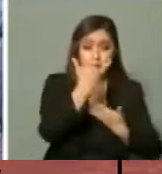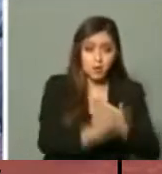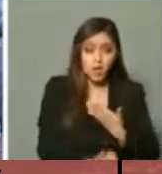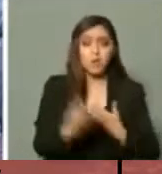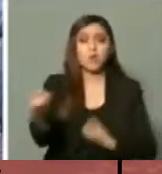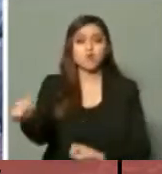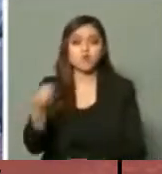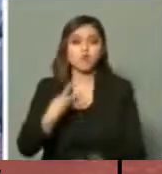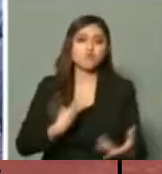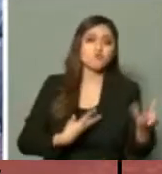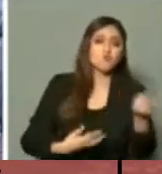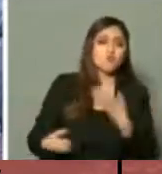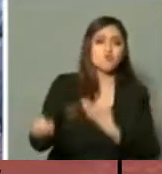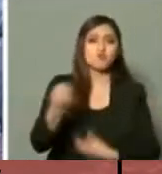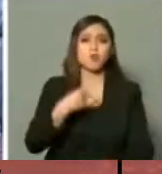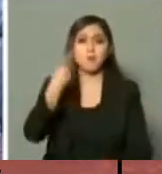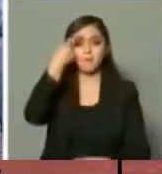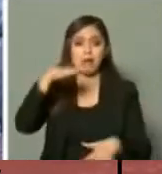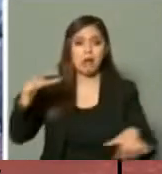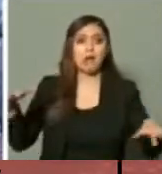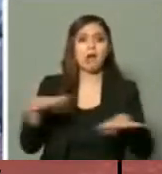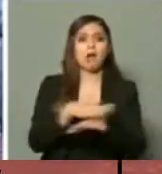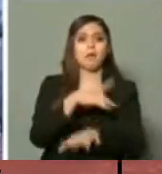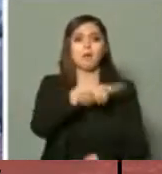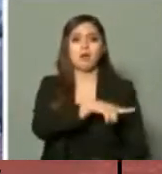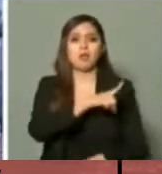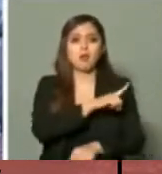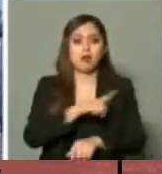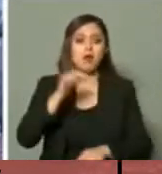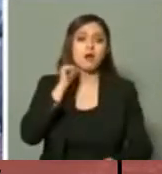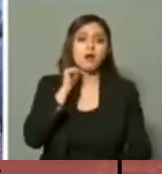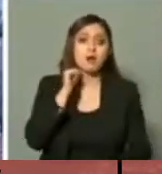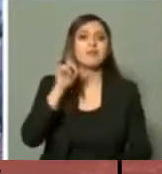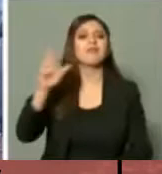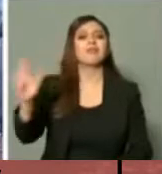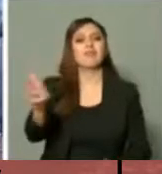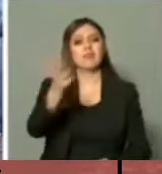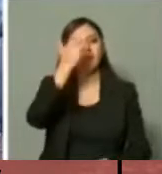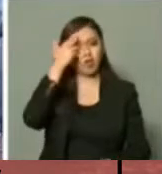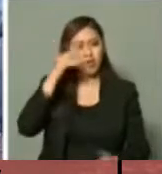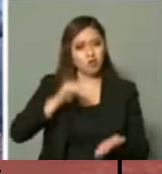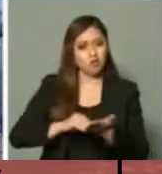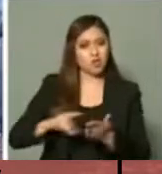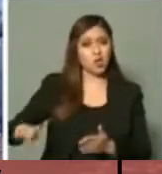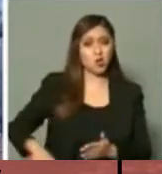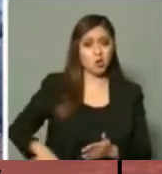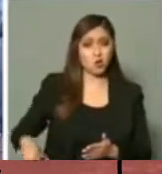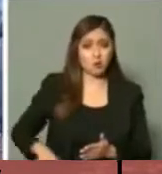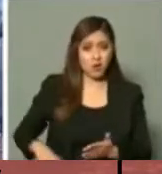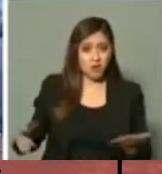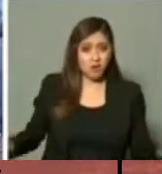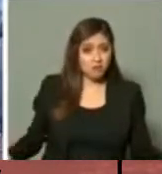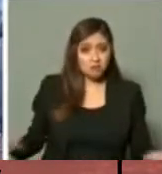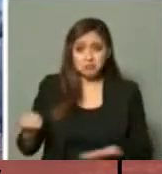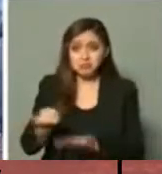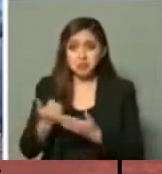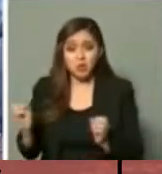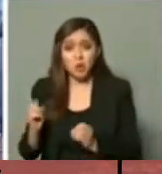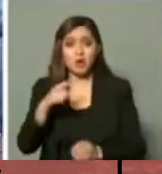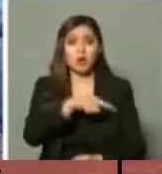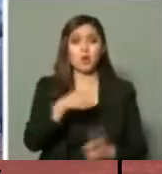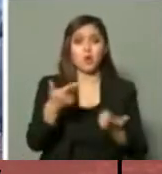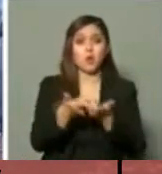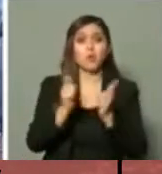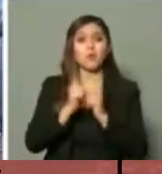abonado para que logremos tener un mejor Azcapotzalco. Recordemos que actualmente tenemos un gobierno que no soluciona, una Morena que ha demostrado